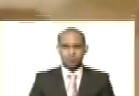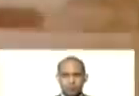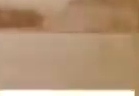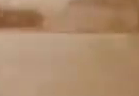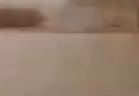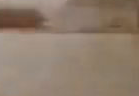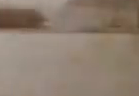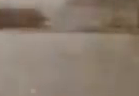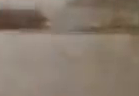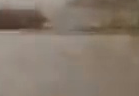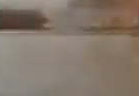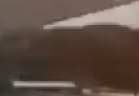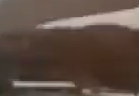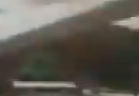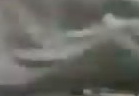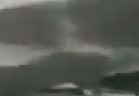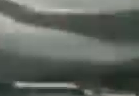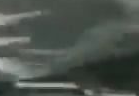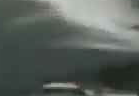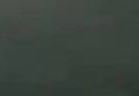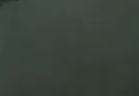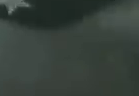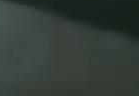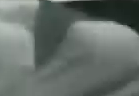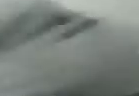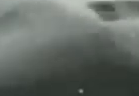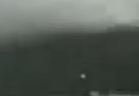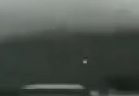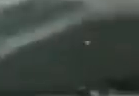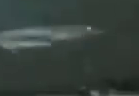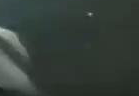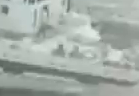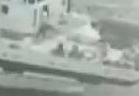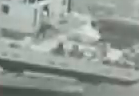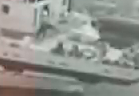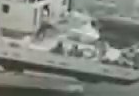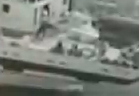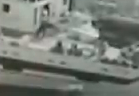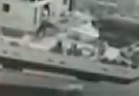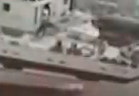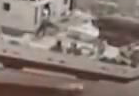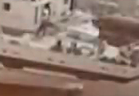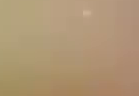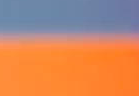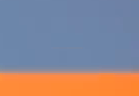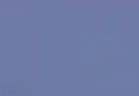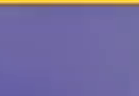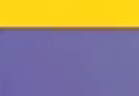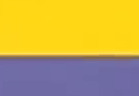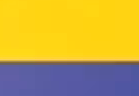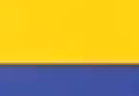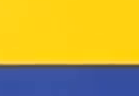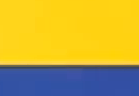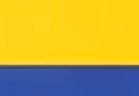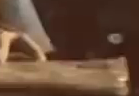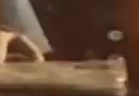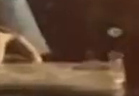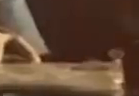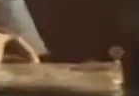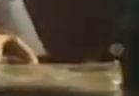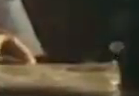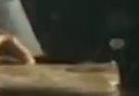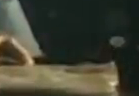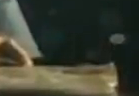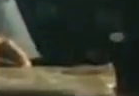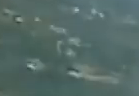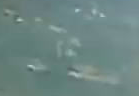Las estrellas aparecen en la bandera por primera vez en 1817. Ustedes pueden ver que aquí hay 7 estrellas.